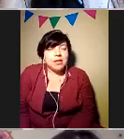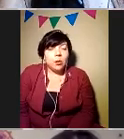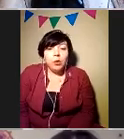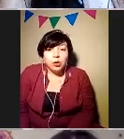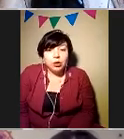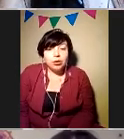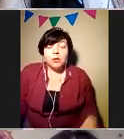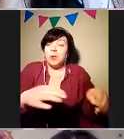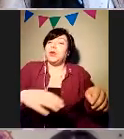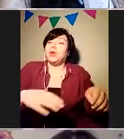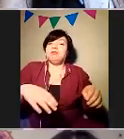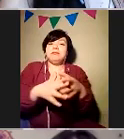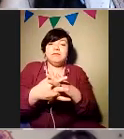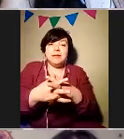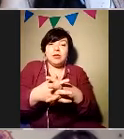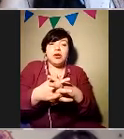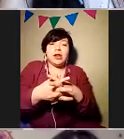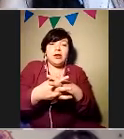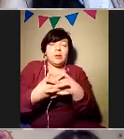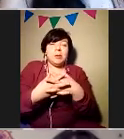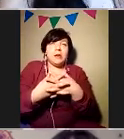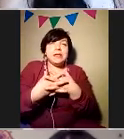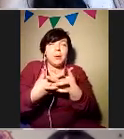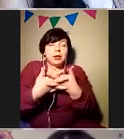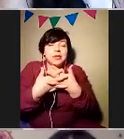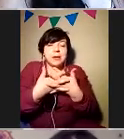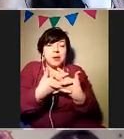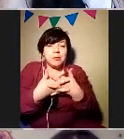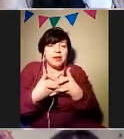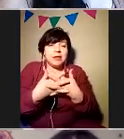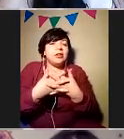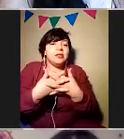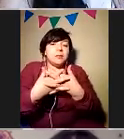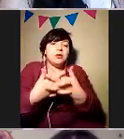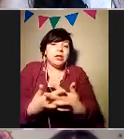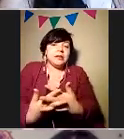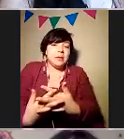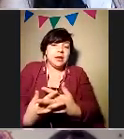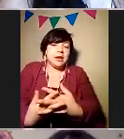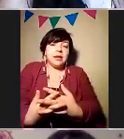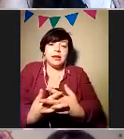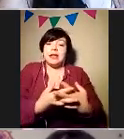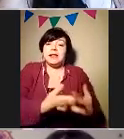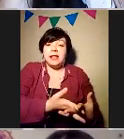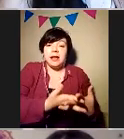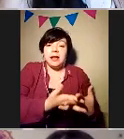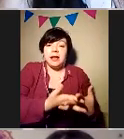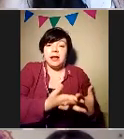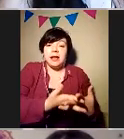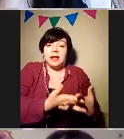capas. No es que, como, yo creo que lo primero que pensamos cuando pensamos en moda sin conocer mucho del tema es que hay alguien que